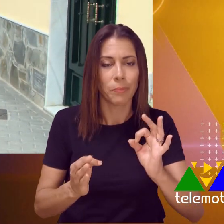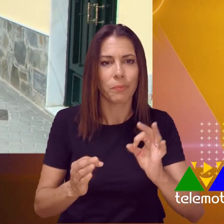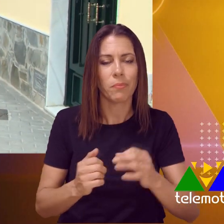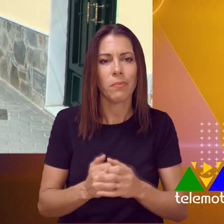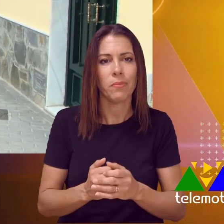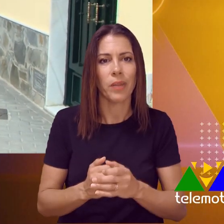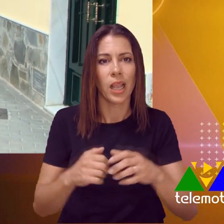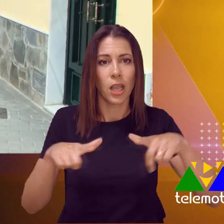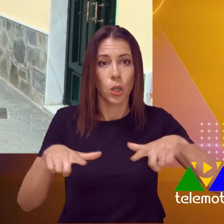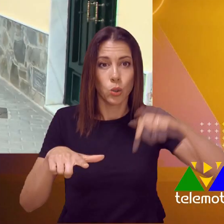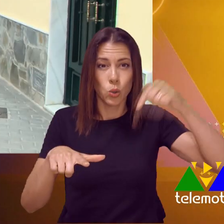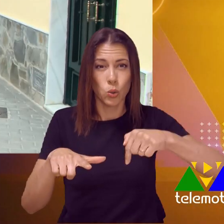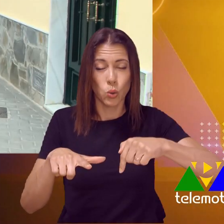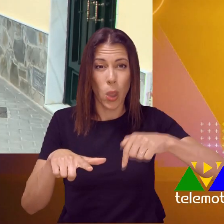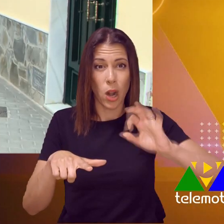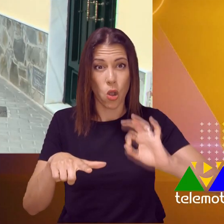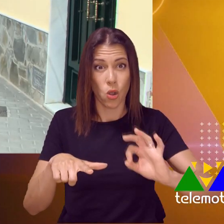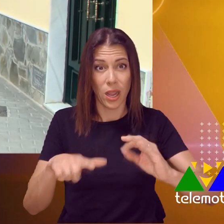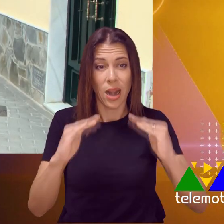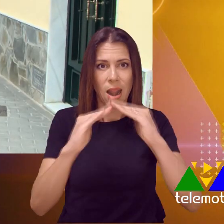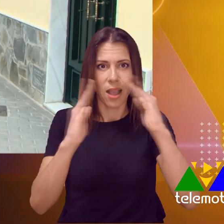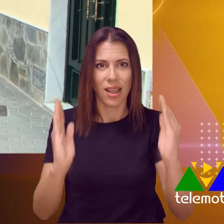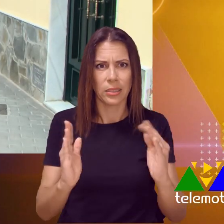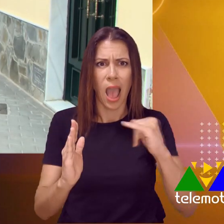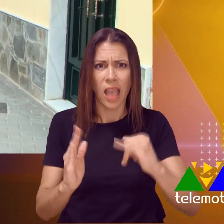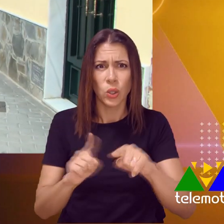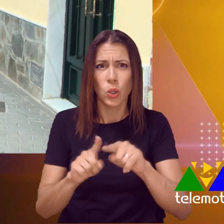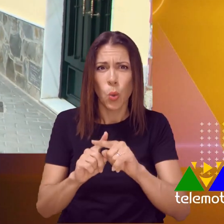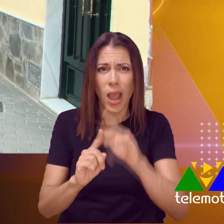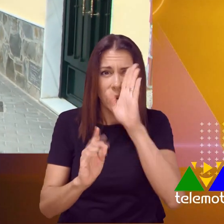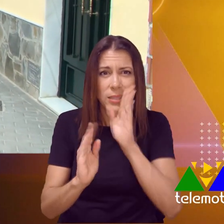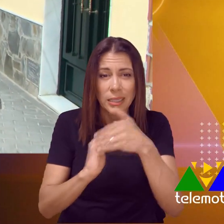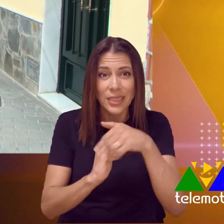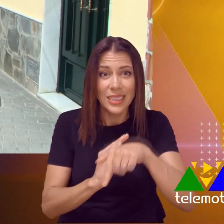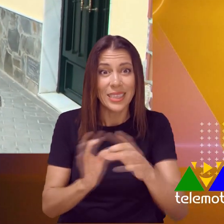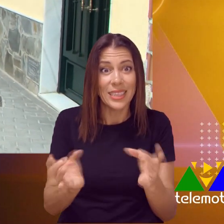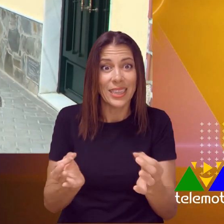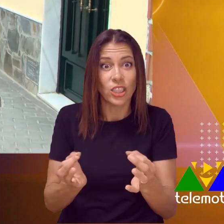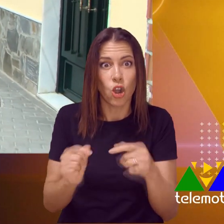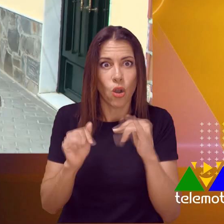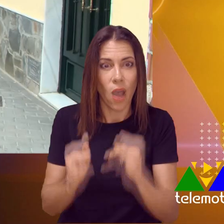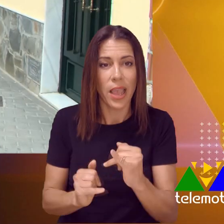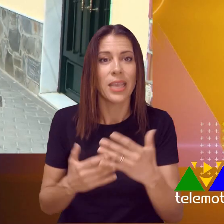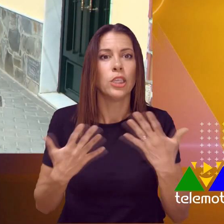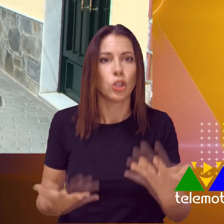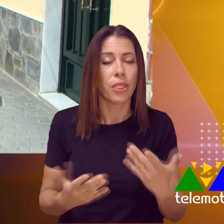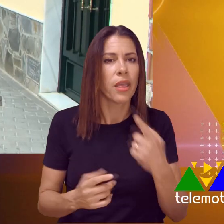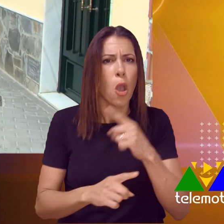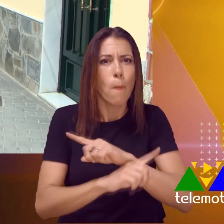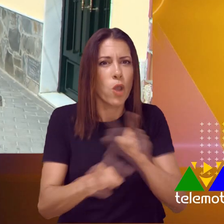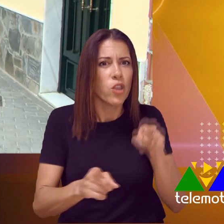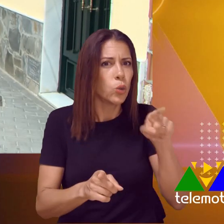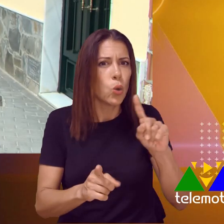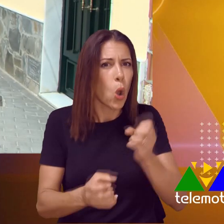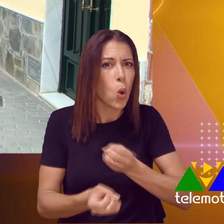en el suelo de la casa hay enterrado un tesoro, pero le prohíbe a la mujer que cuente la historia del